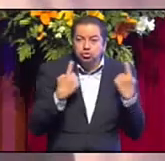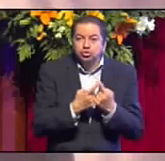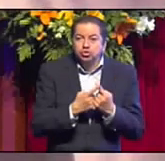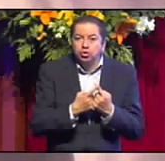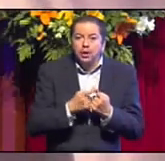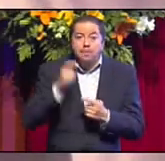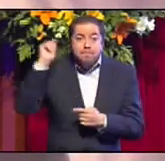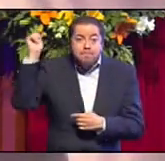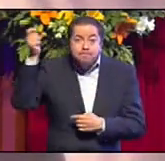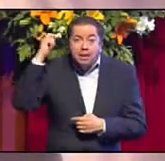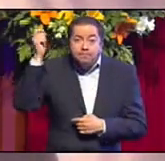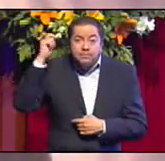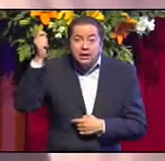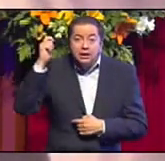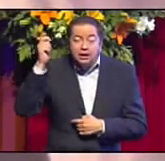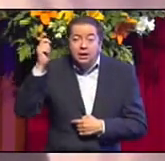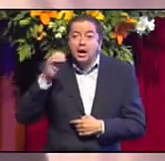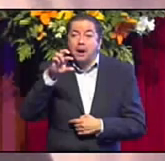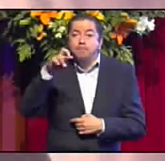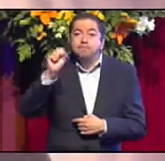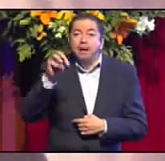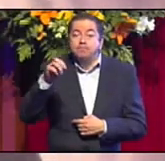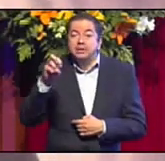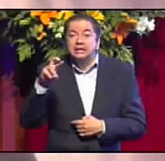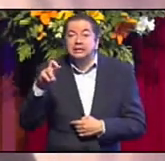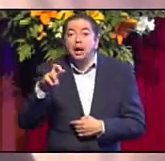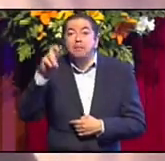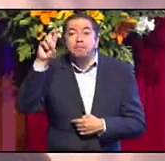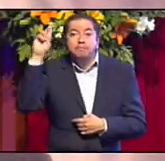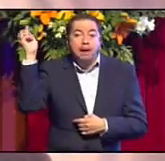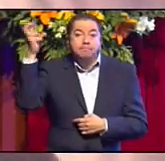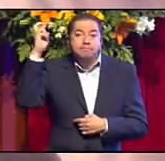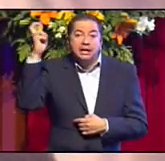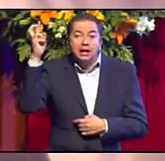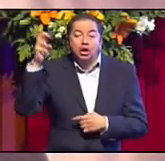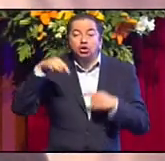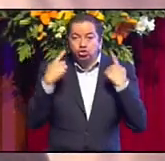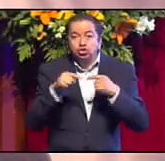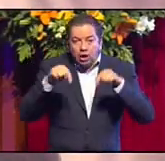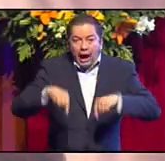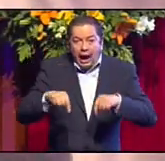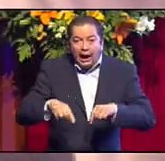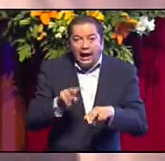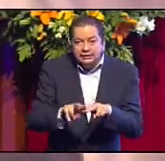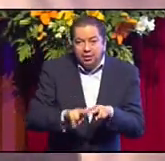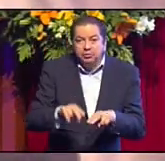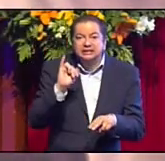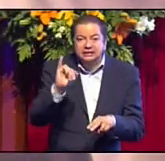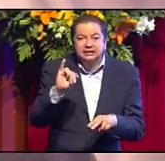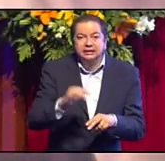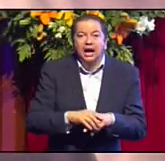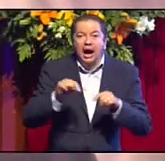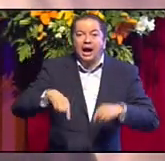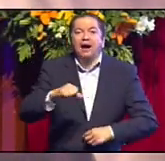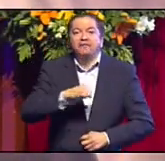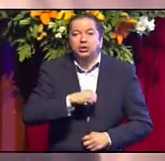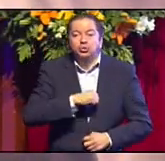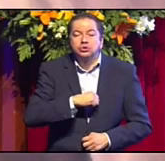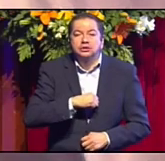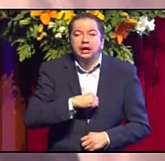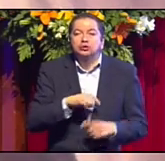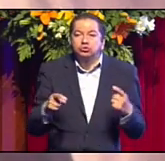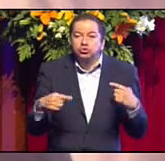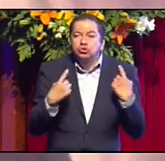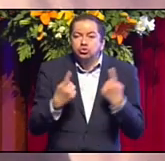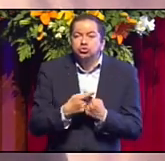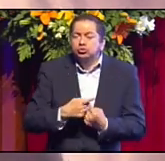San Isidro, ¿no? Y la hicimos. No se hizo en otros lugares del país, pero aquí la hicimos, en este espacio que se llama Vicuña. Y